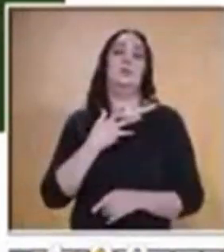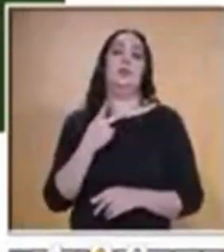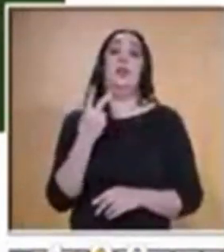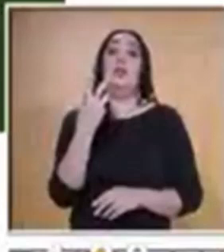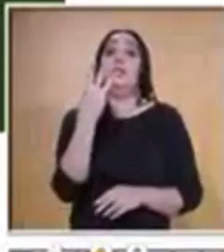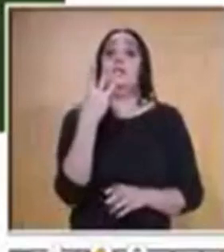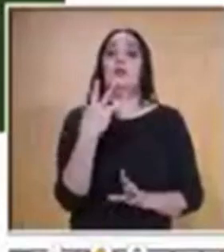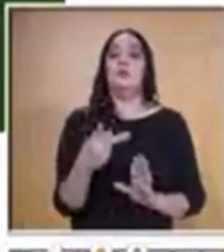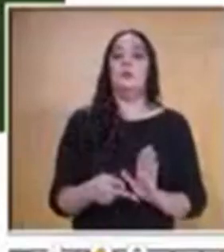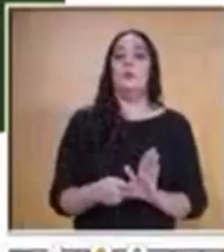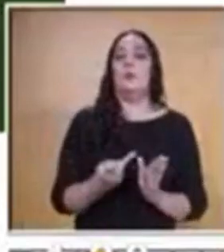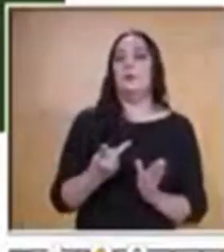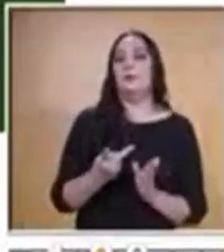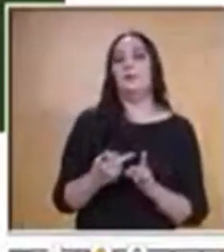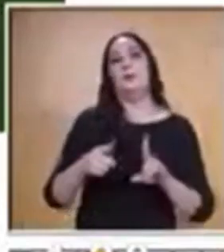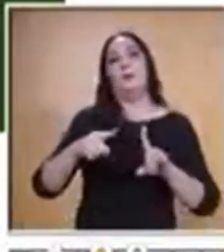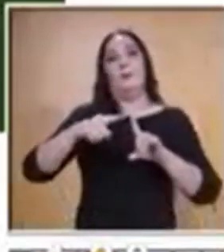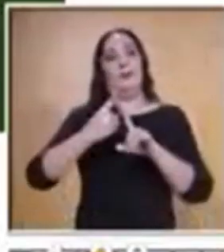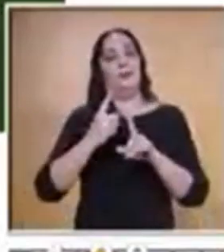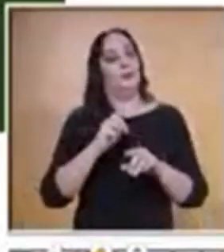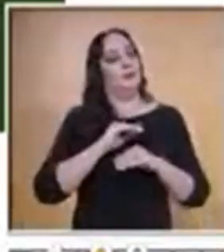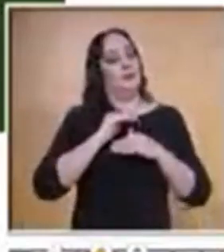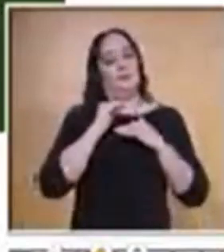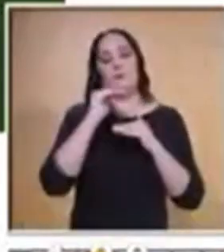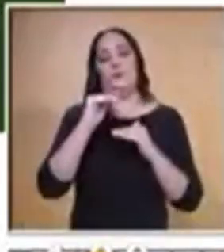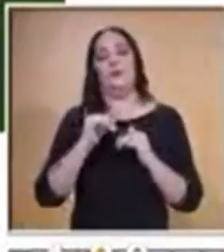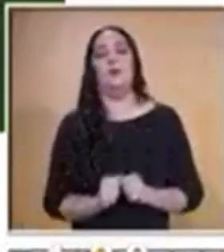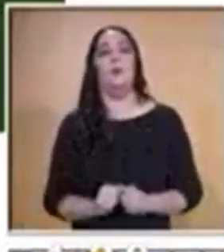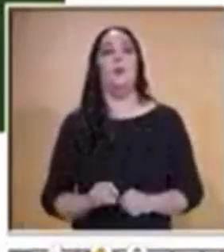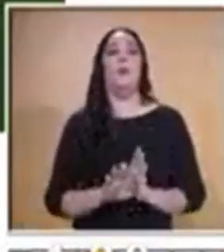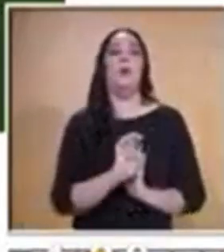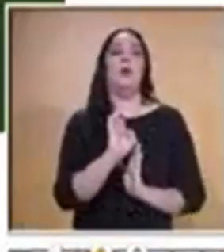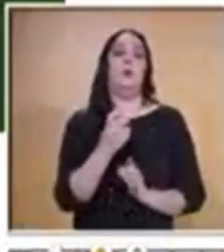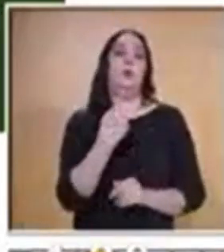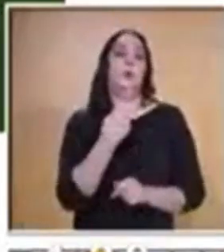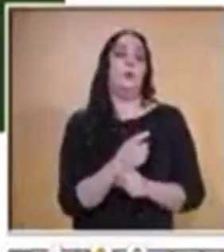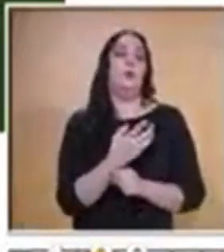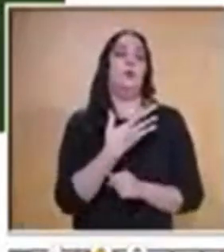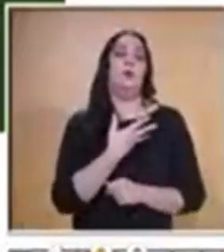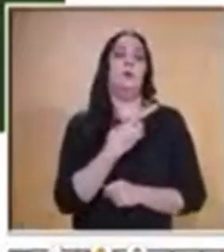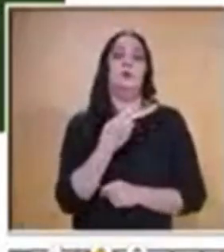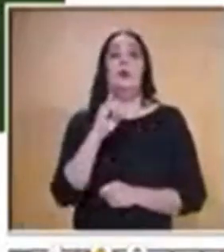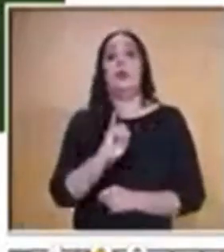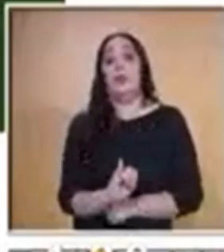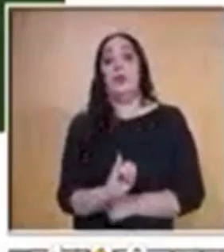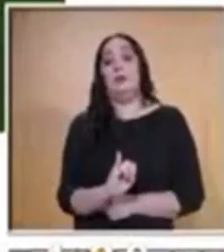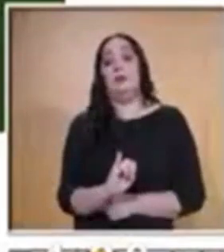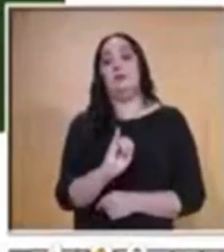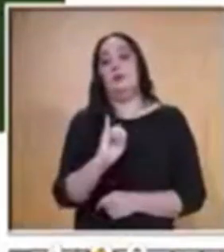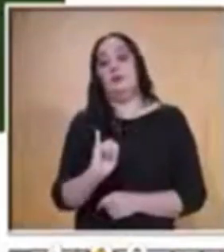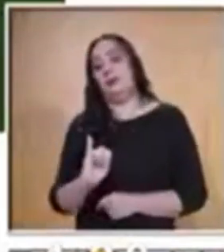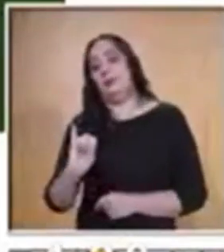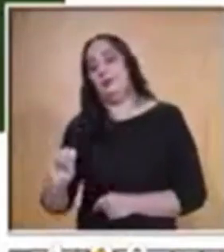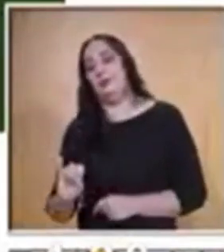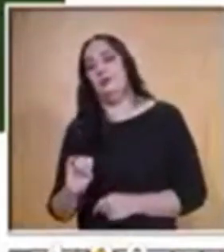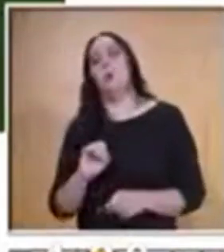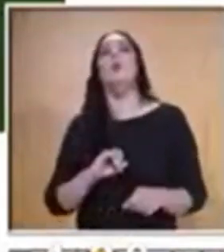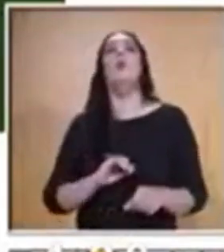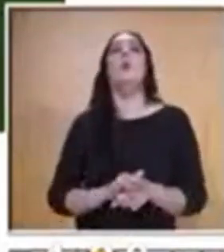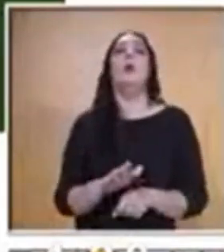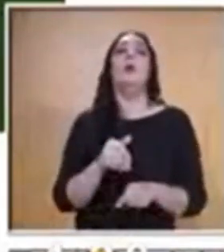veces. En el primer ejercicio tenemos 3 veces la letra I. ¿Qué números romanos